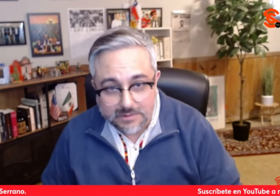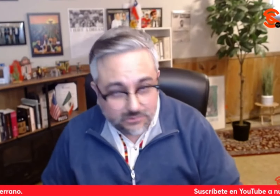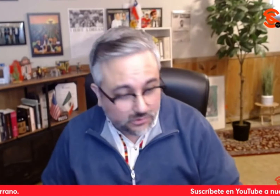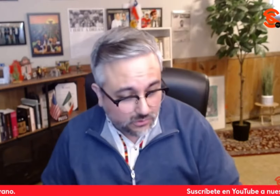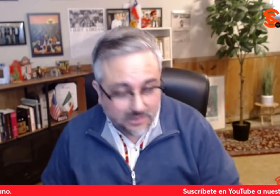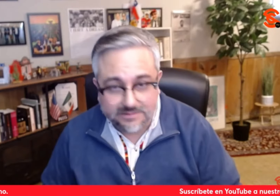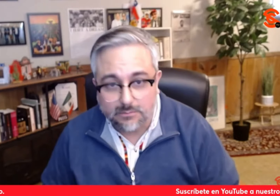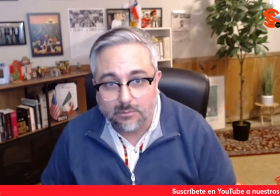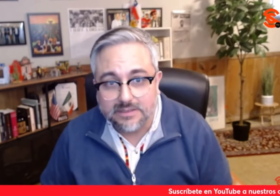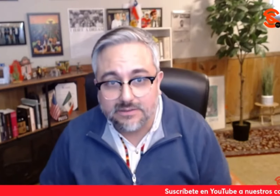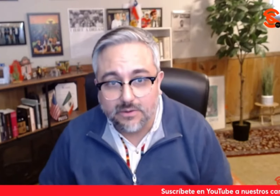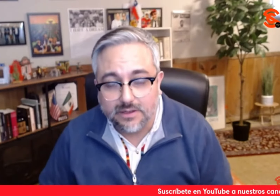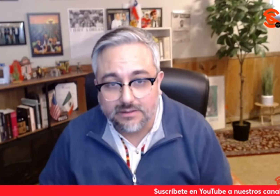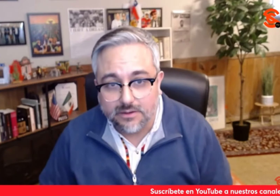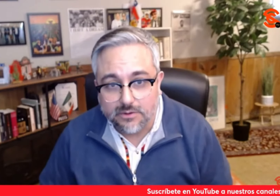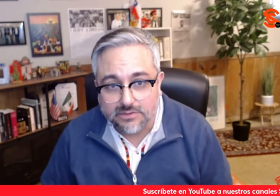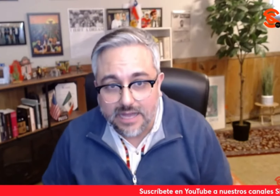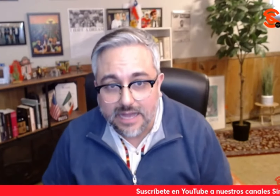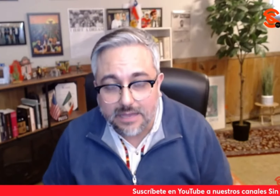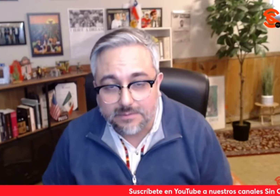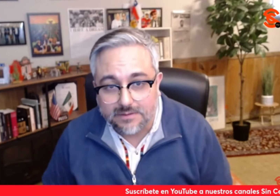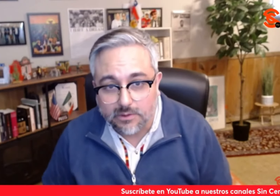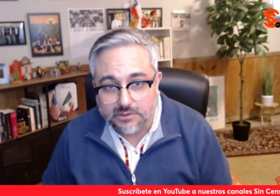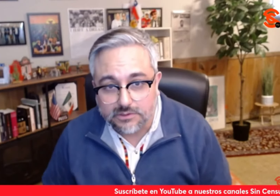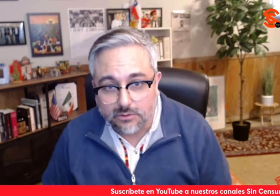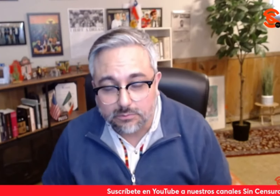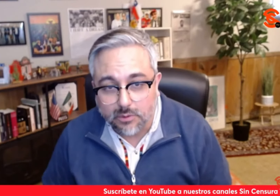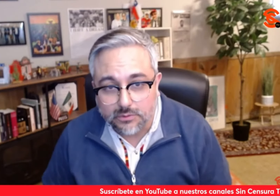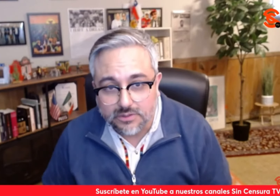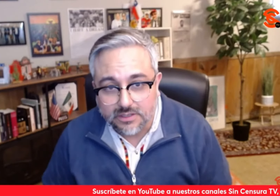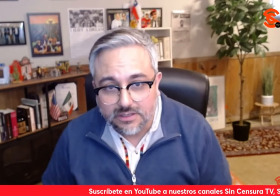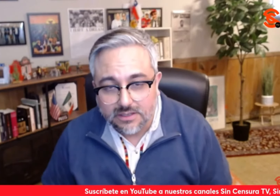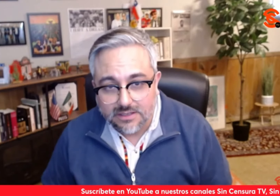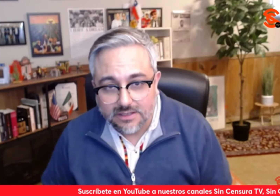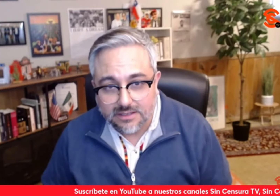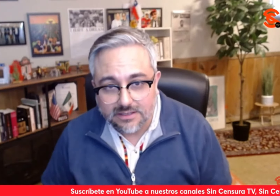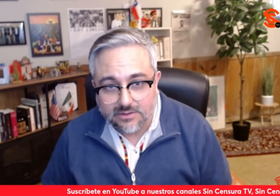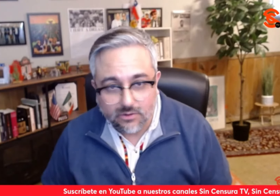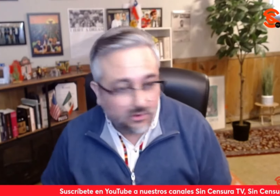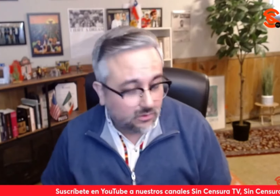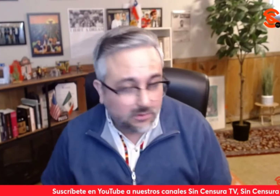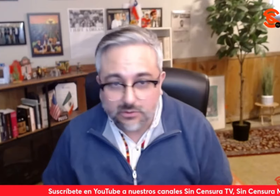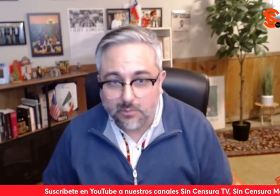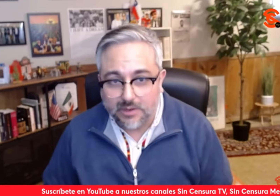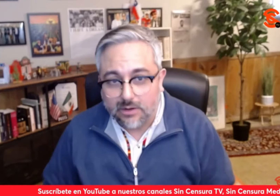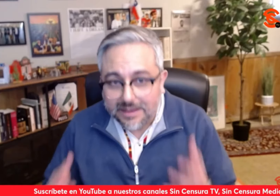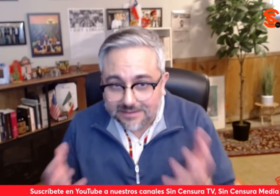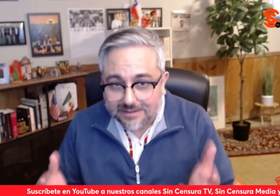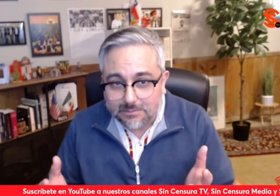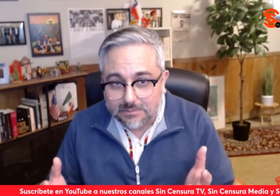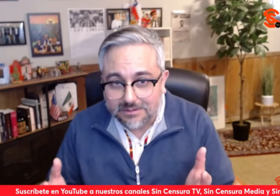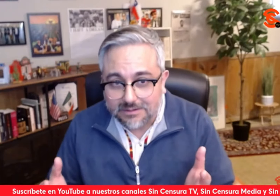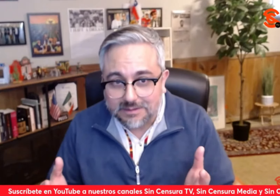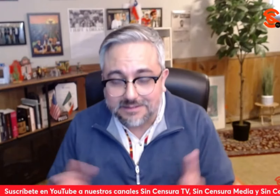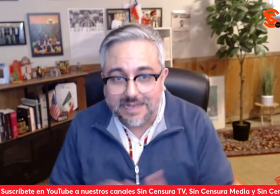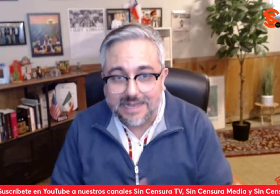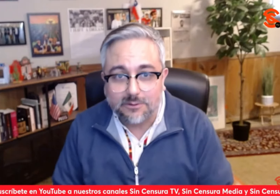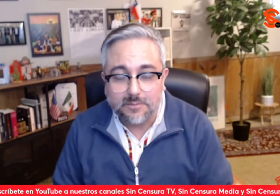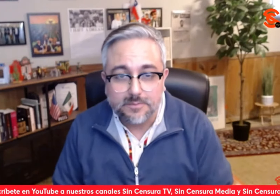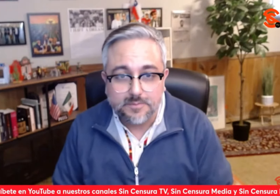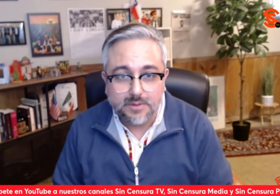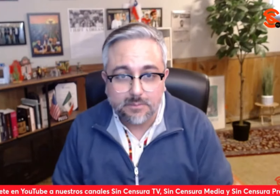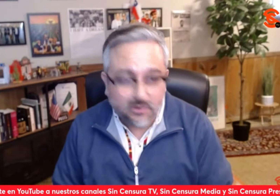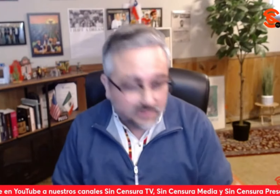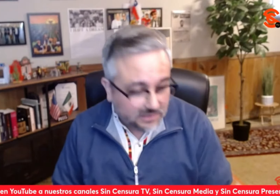No lo he visto yo hasta el momento en The New York Times, en el Washington Post. No lo he visto por ahí, lo voy a seguir